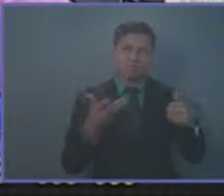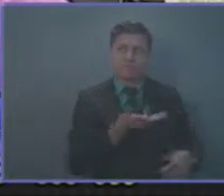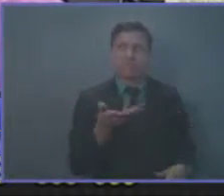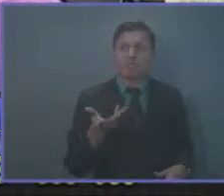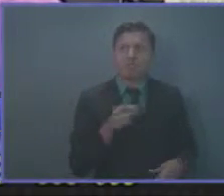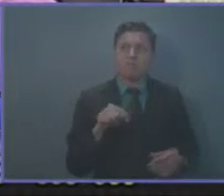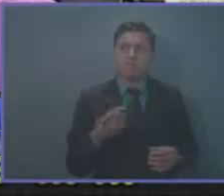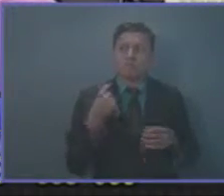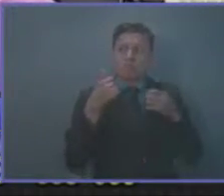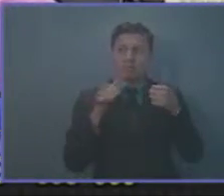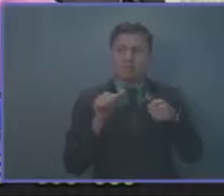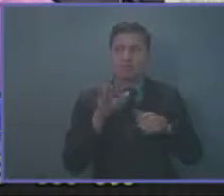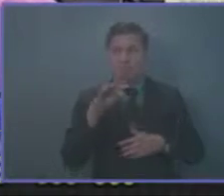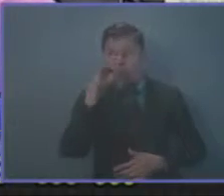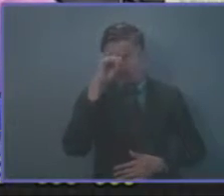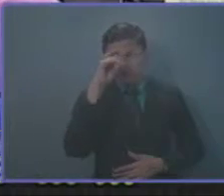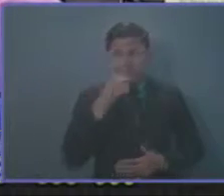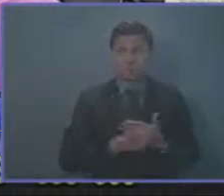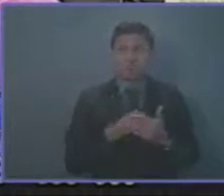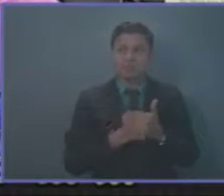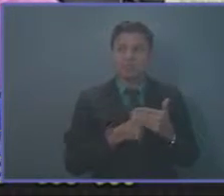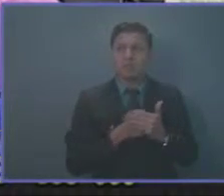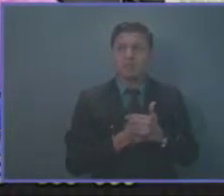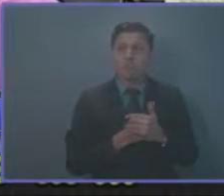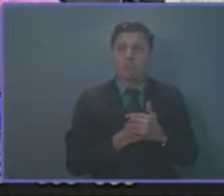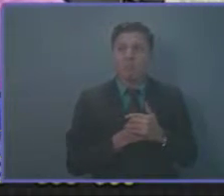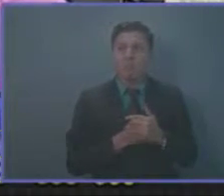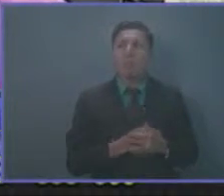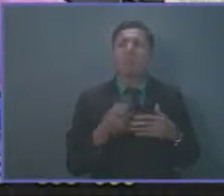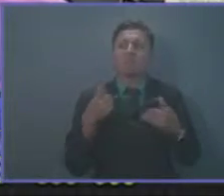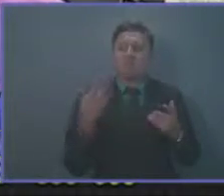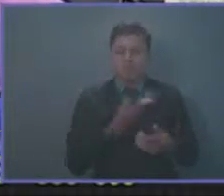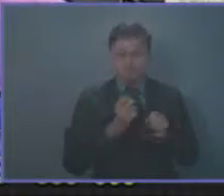aprobaciones son sus éxitos. Y en eso los vamos a seguir acompañando. Gracias.